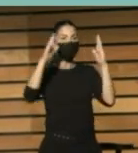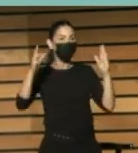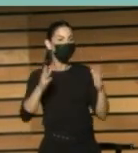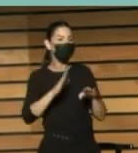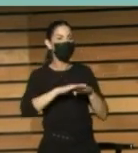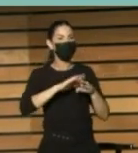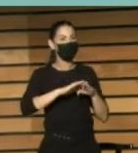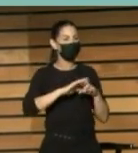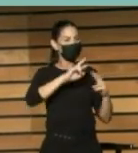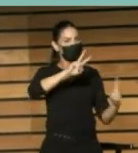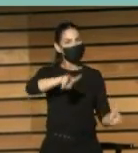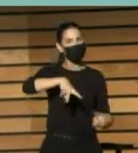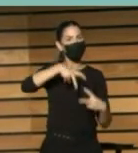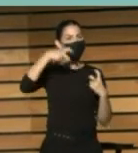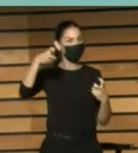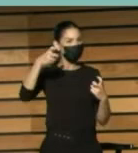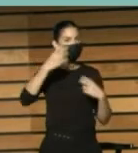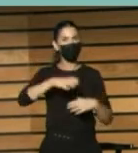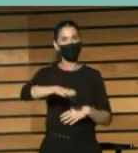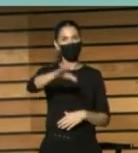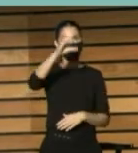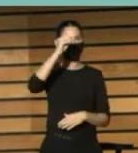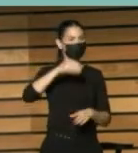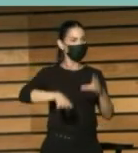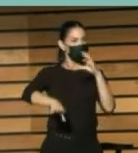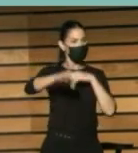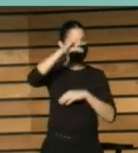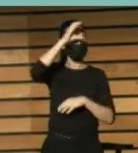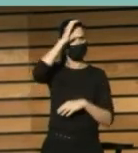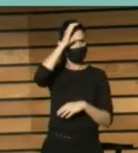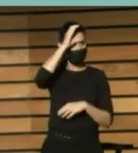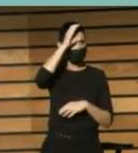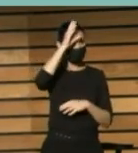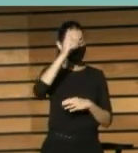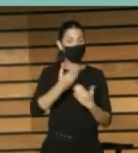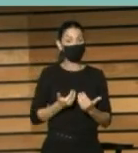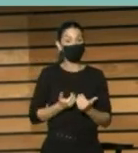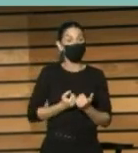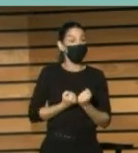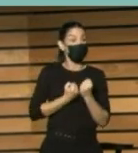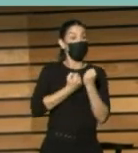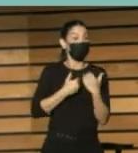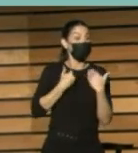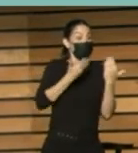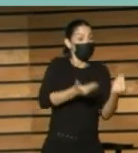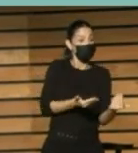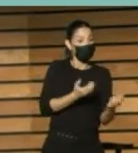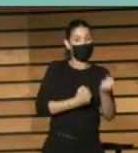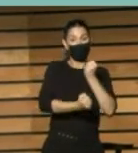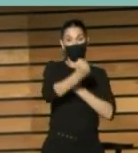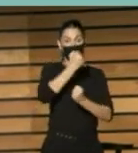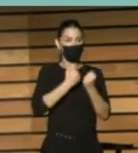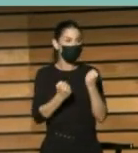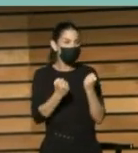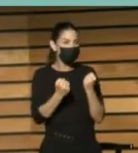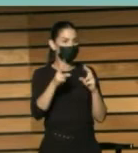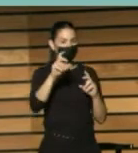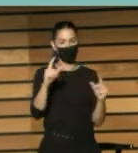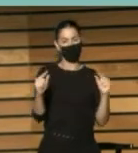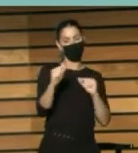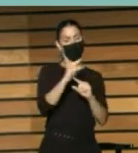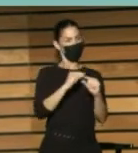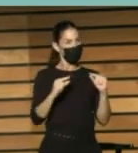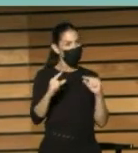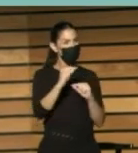de generación de conocimiento y también de contribución a la economía. con foros